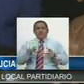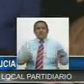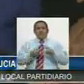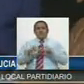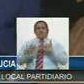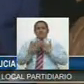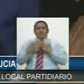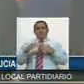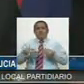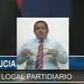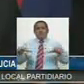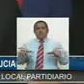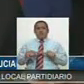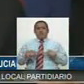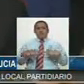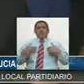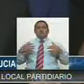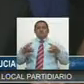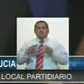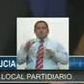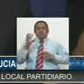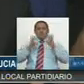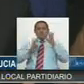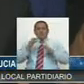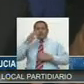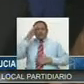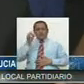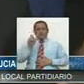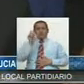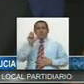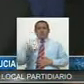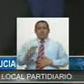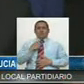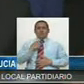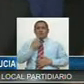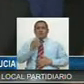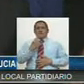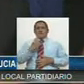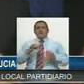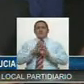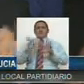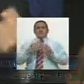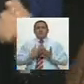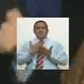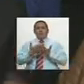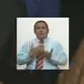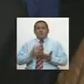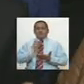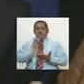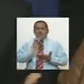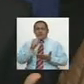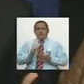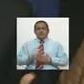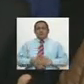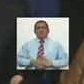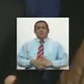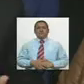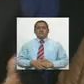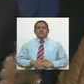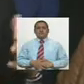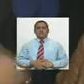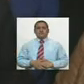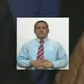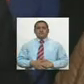que se encontraban en ese momento. Nosotros sospechamos de alguien, pero no lo vamos a decir mientras no tengamos pruebas contundentes.